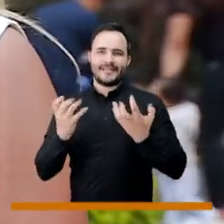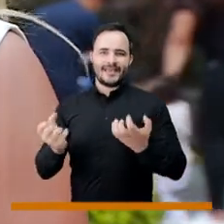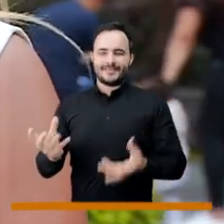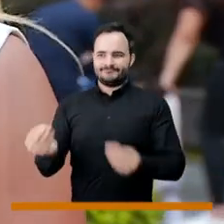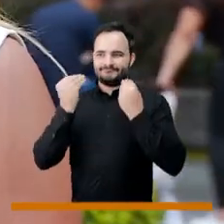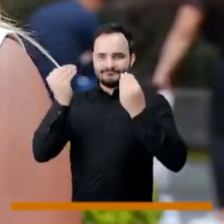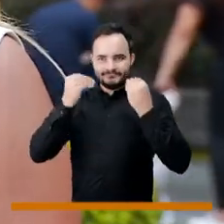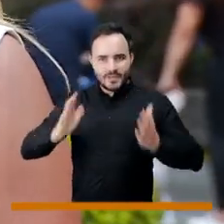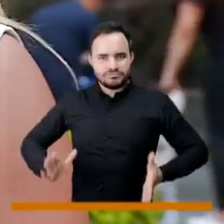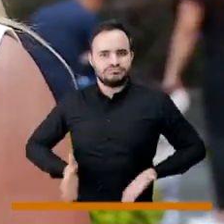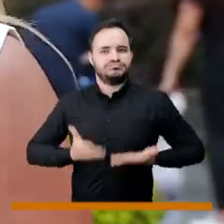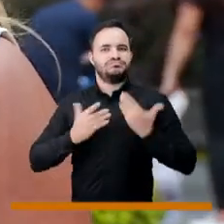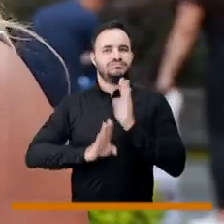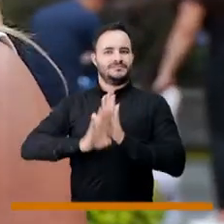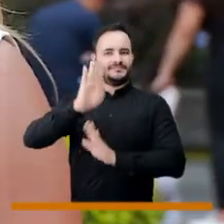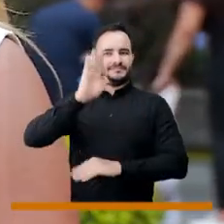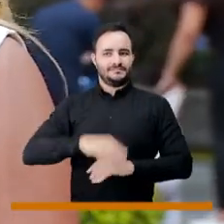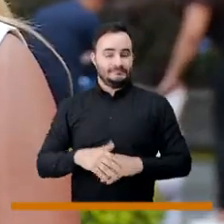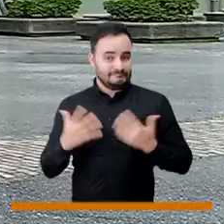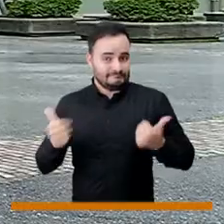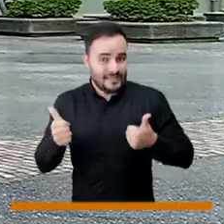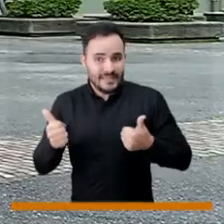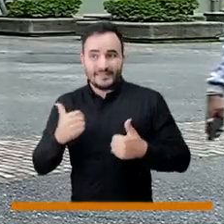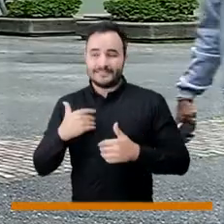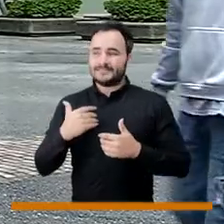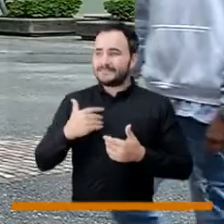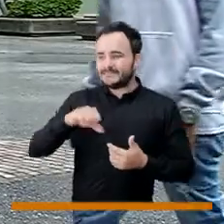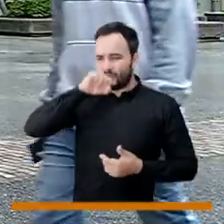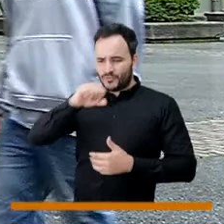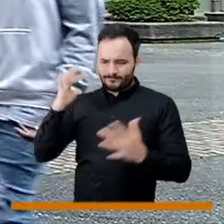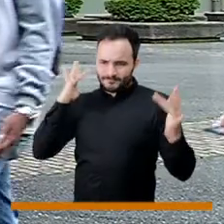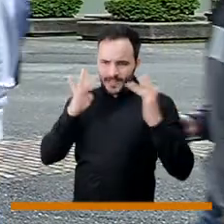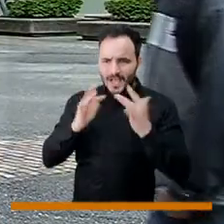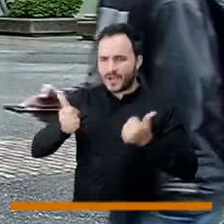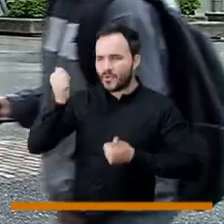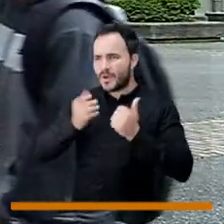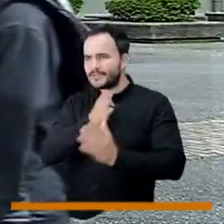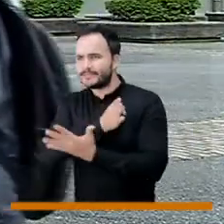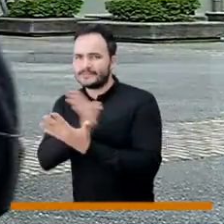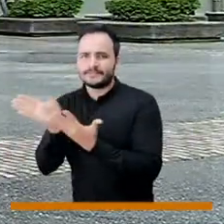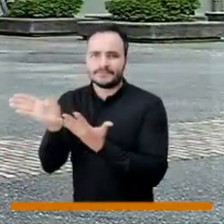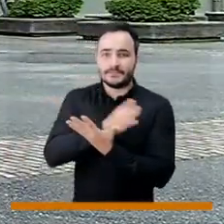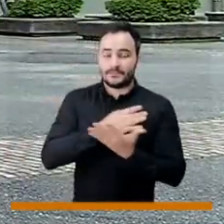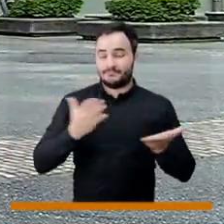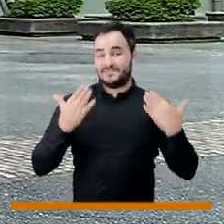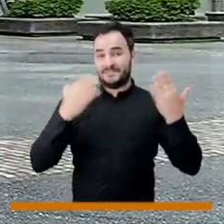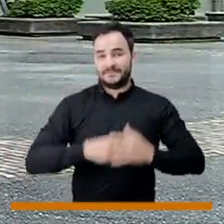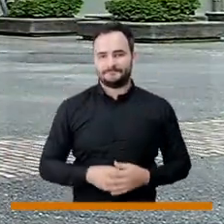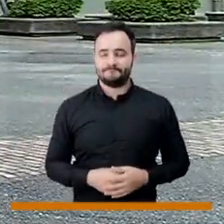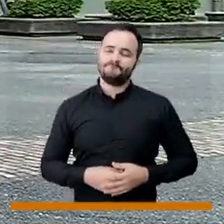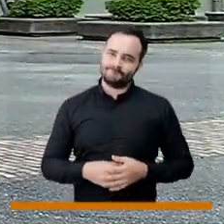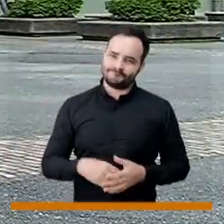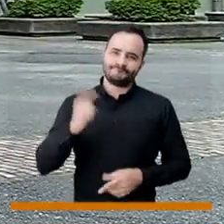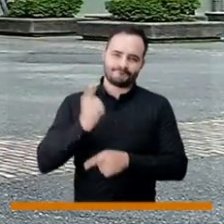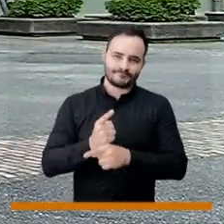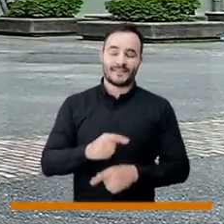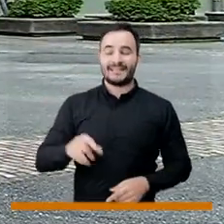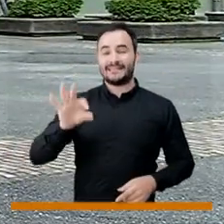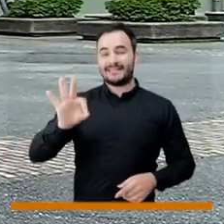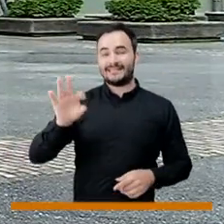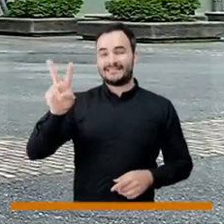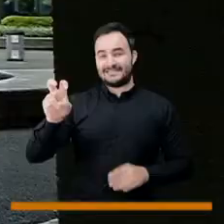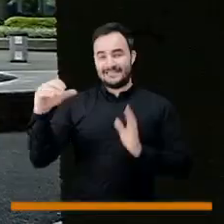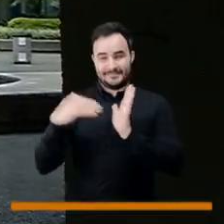ese espacio para poder crecer profesionalmente y para poder buscar su vocación bueno consejal natal y vélez más de